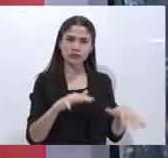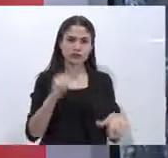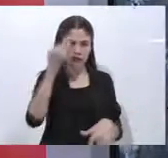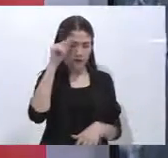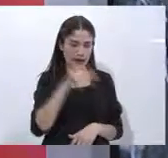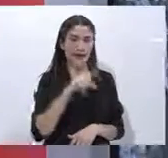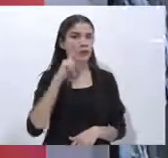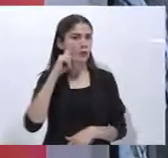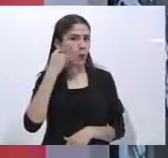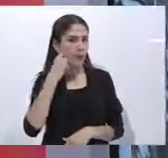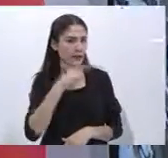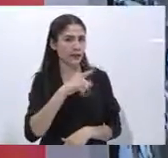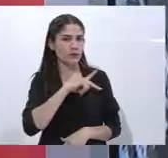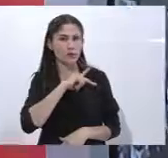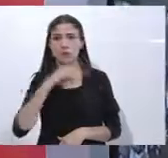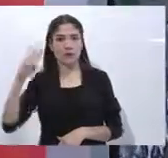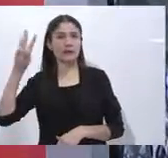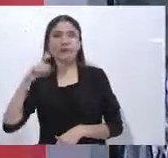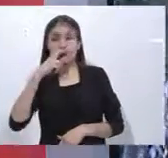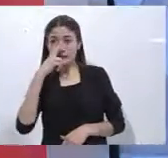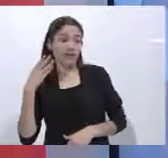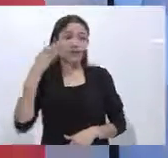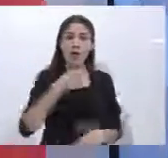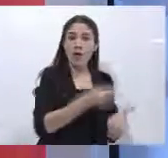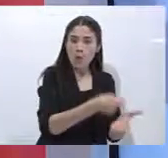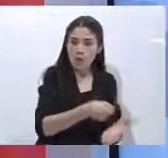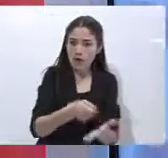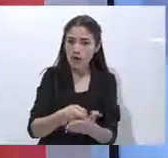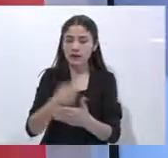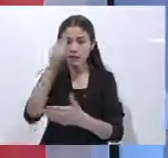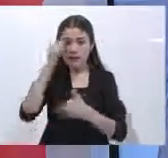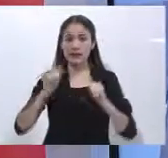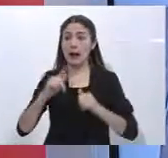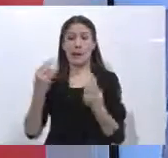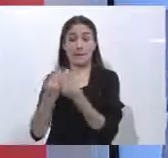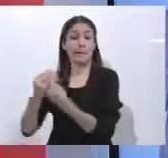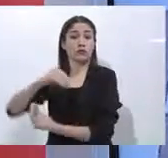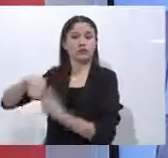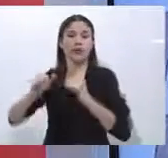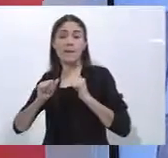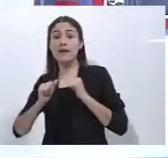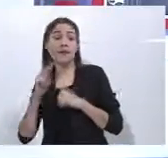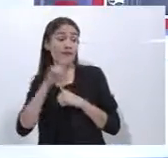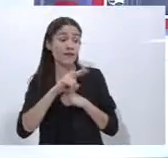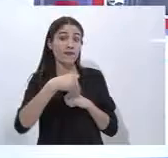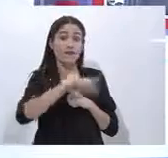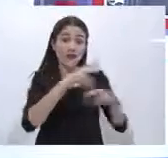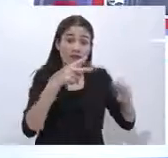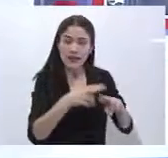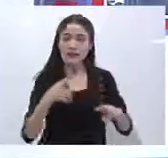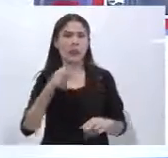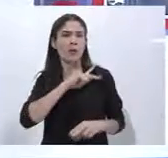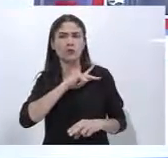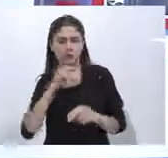este producto y la aceptación de la gente de asistir a esta feria en donde está viniendo